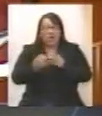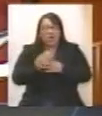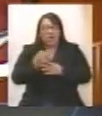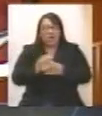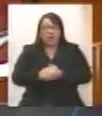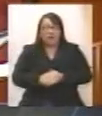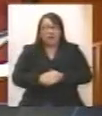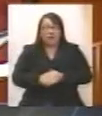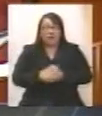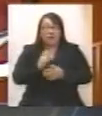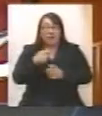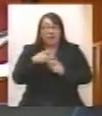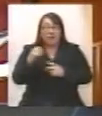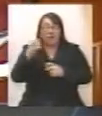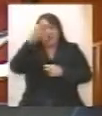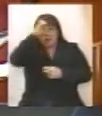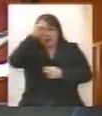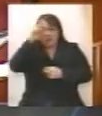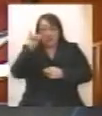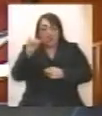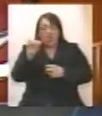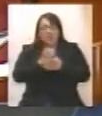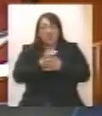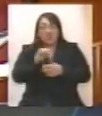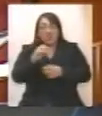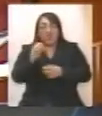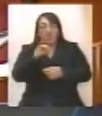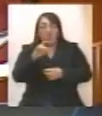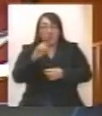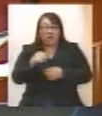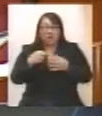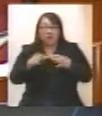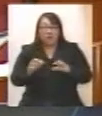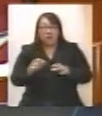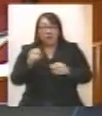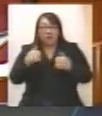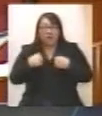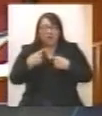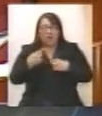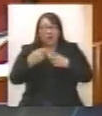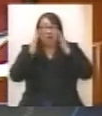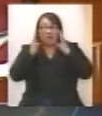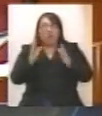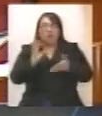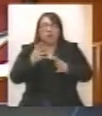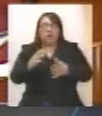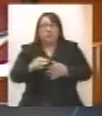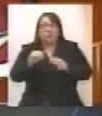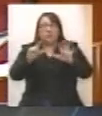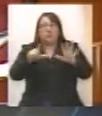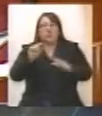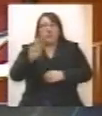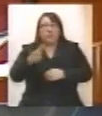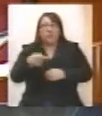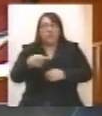Arequipa, Santiago en Cusco y Chilca en Junín, permitiendo atender a una población potencial de